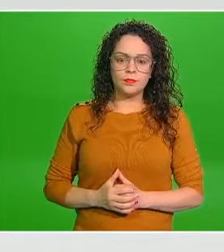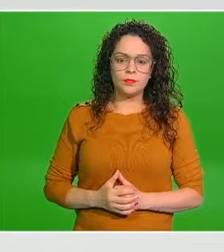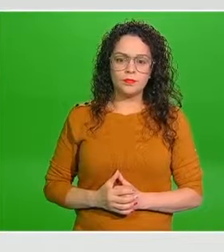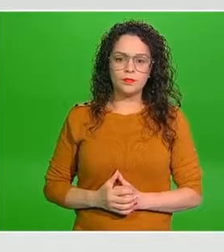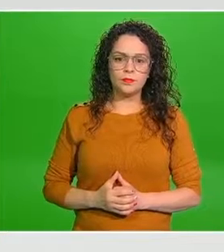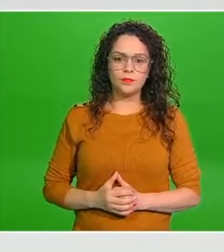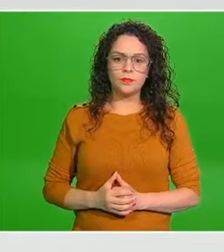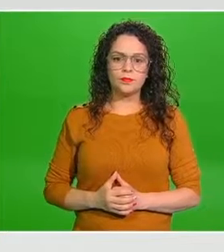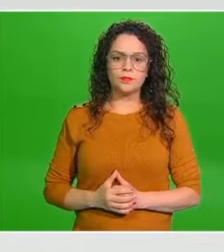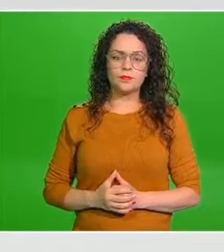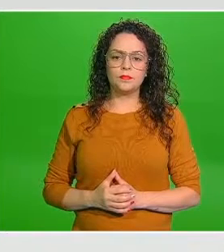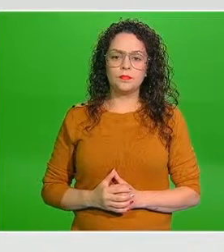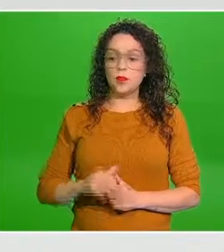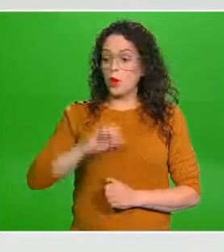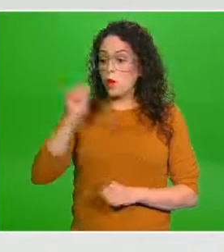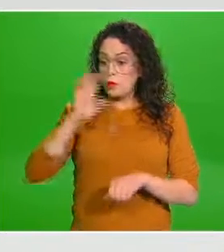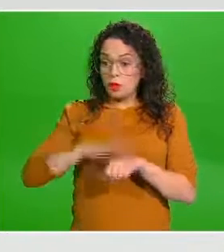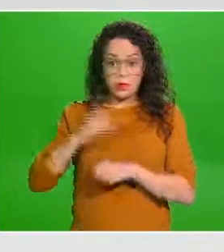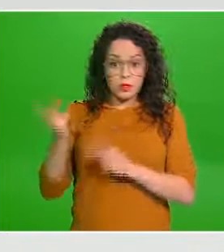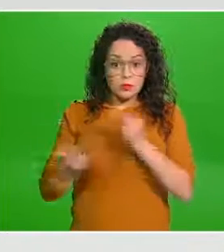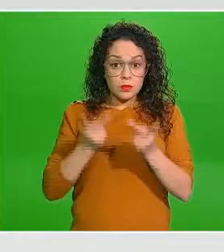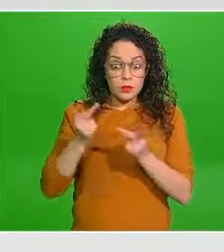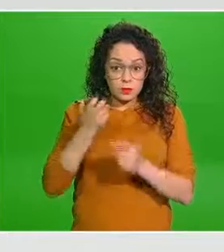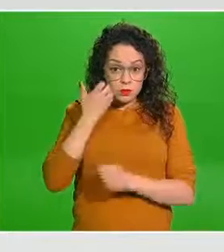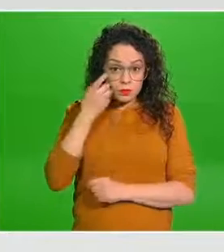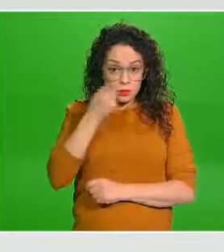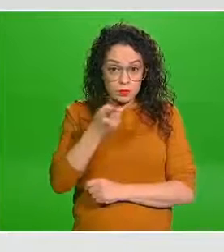Muy bien, no sé si hubiera alguna otra pregunta, estimado Alejandro.